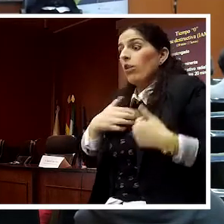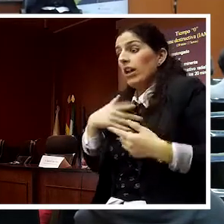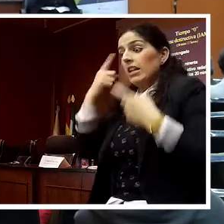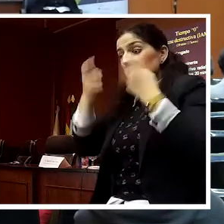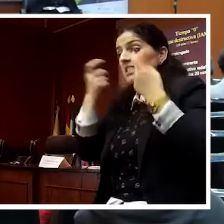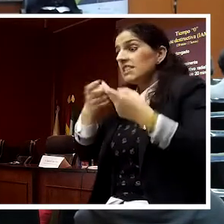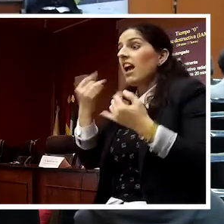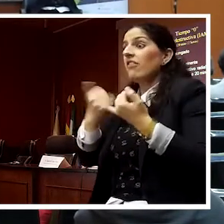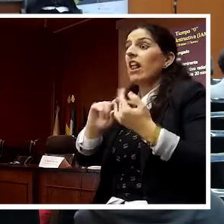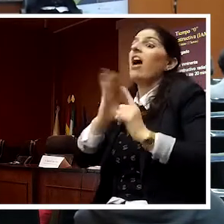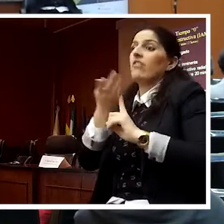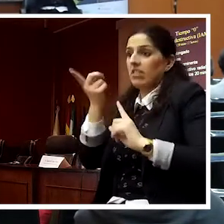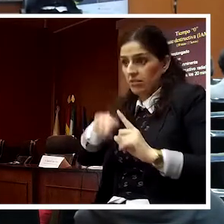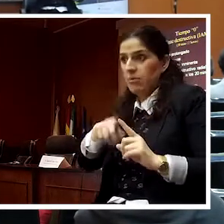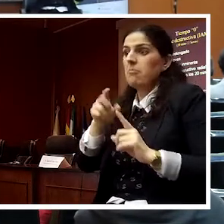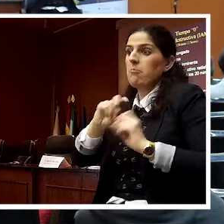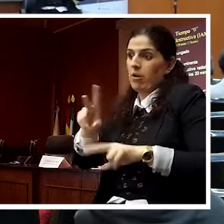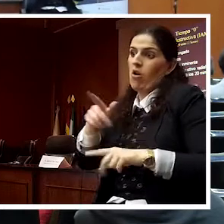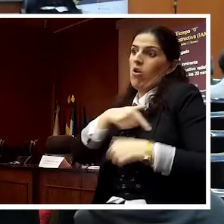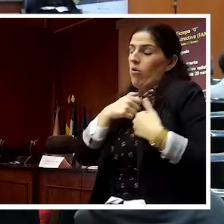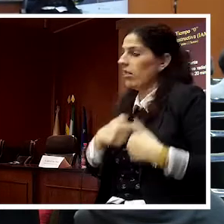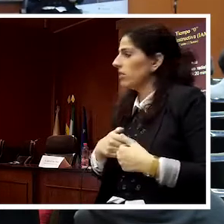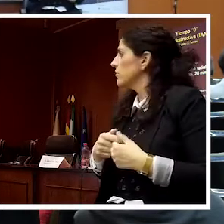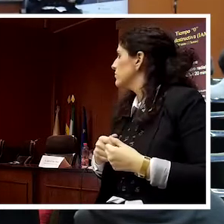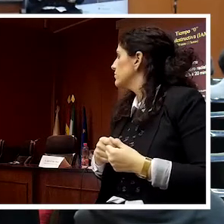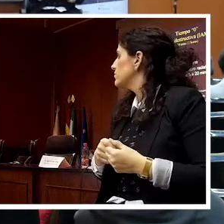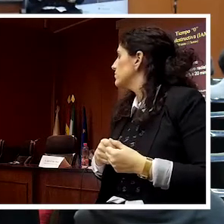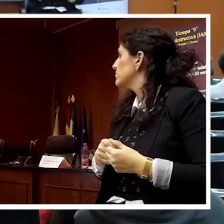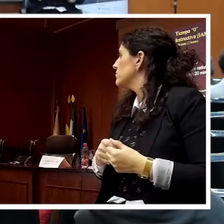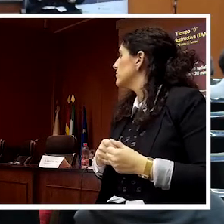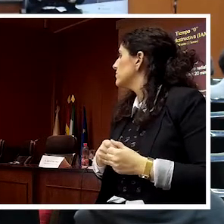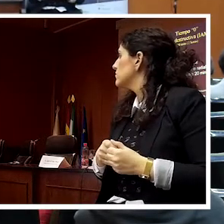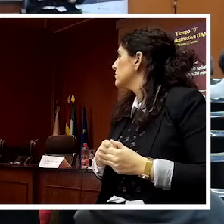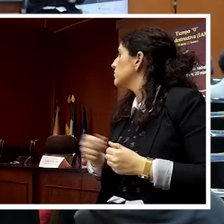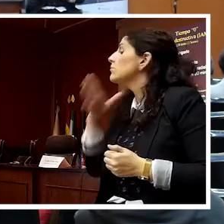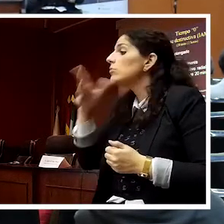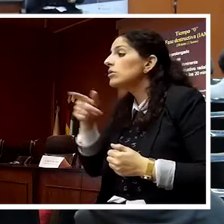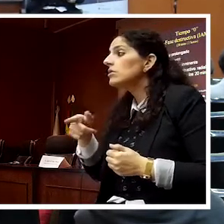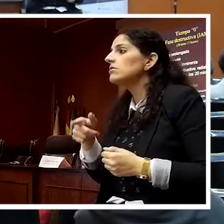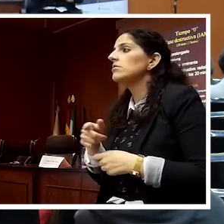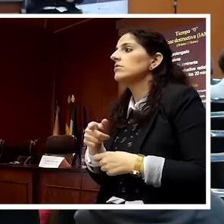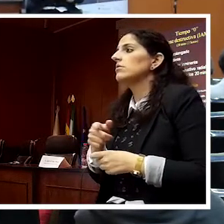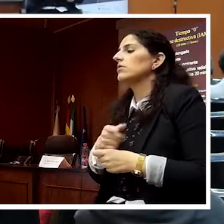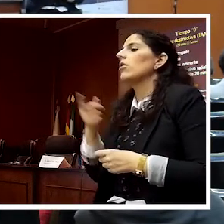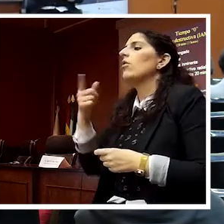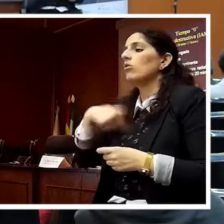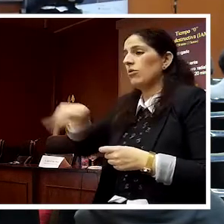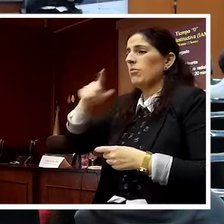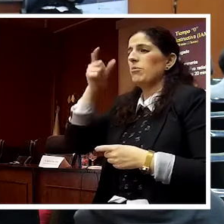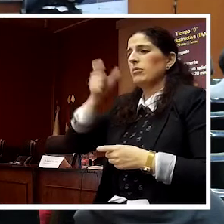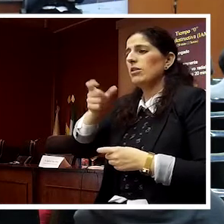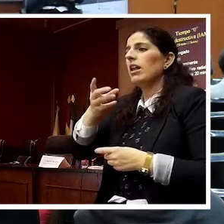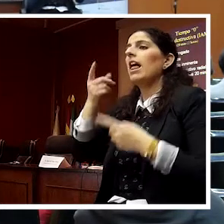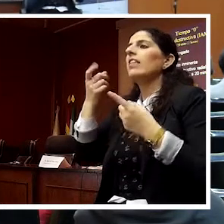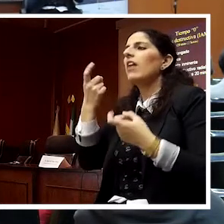y la vasopresión, pues generan un aumento de la rapidez. Por eso, los profesionales tenemos